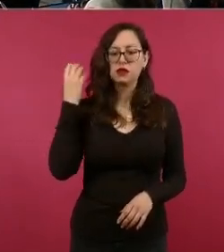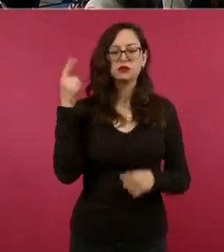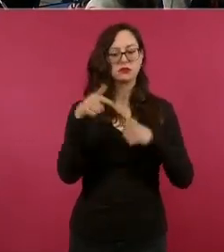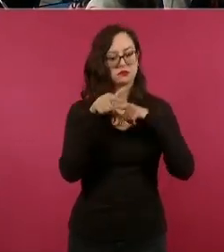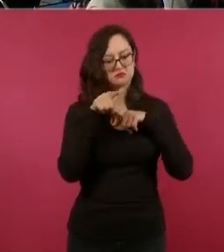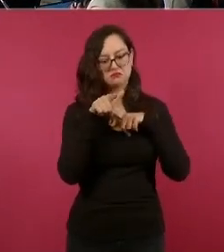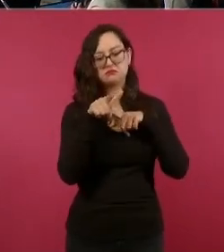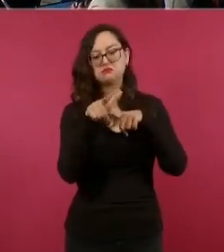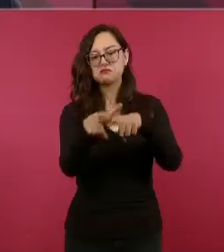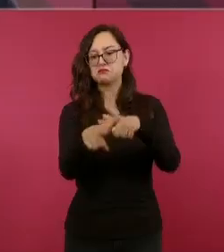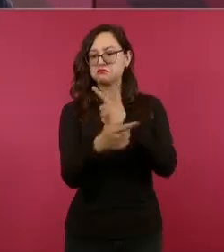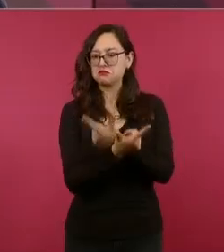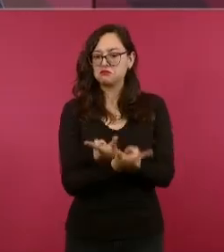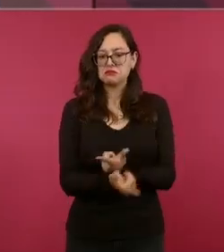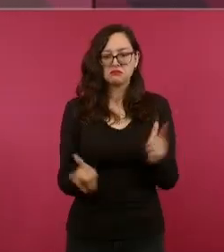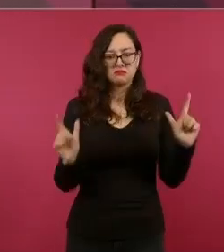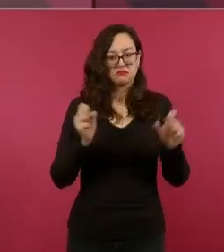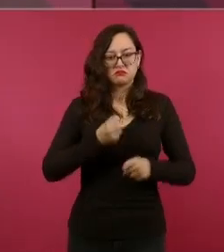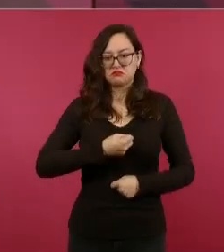Es parte de la libertad